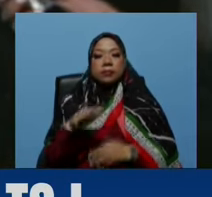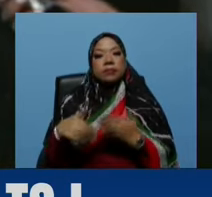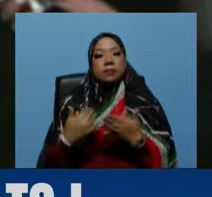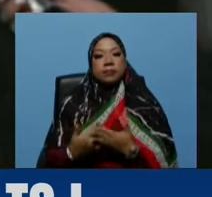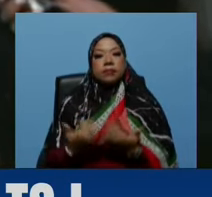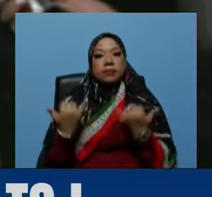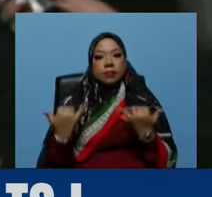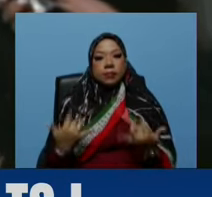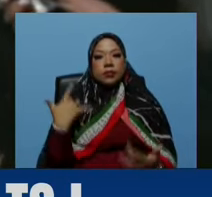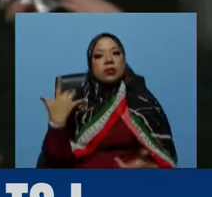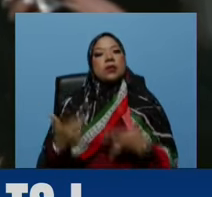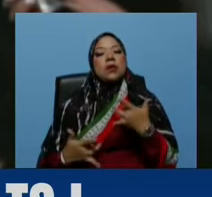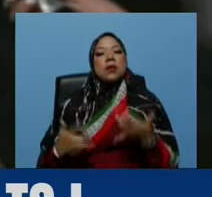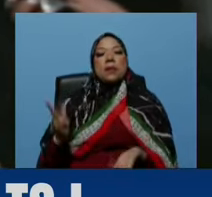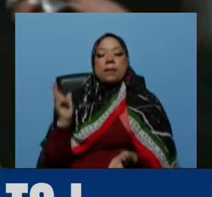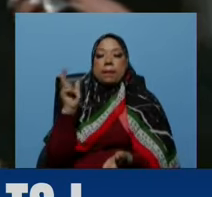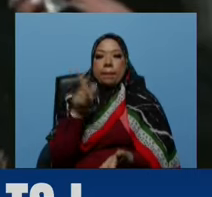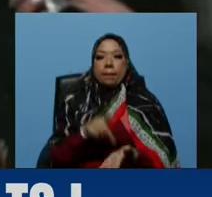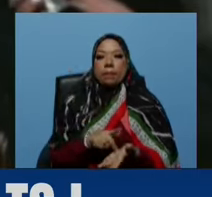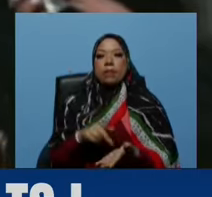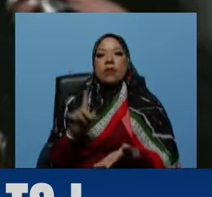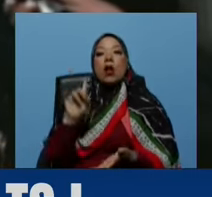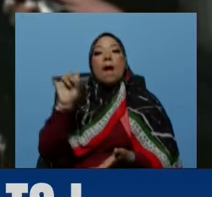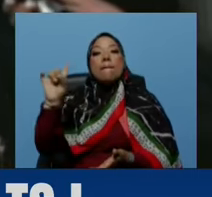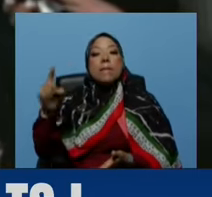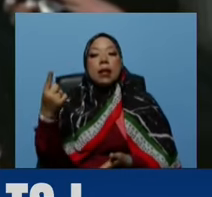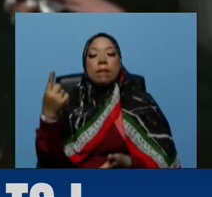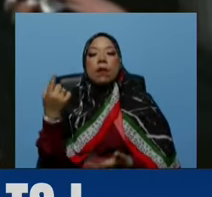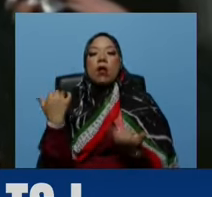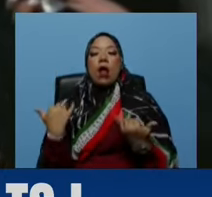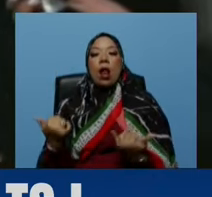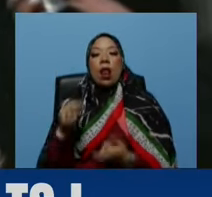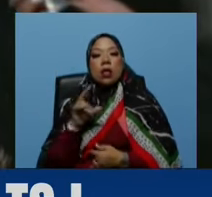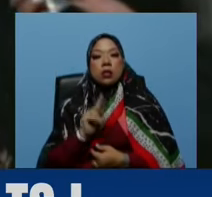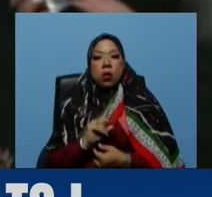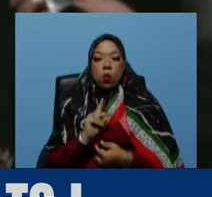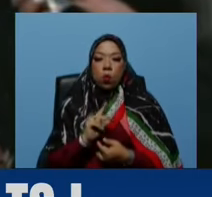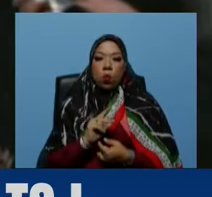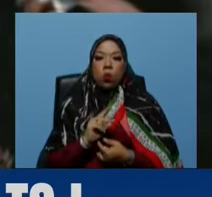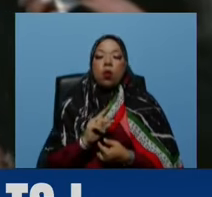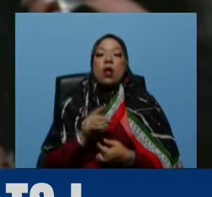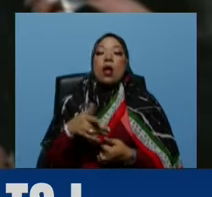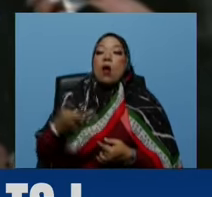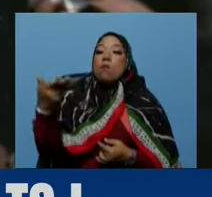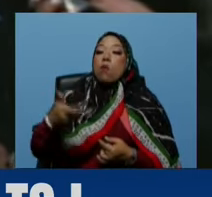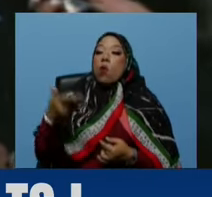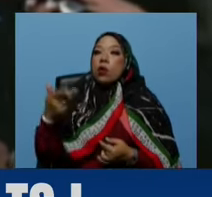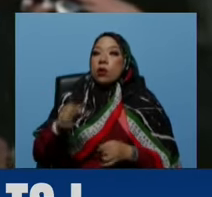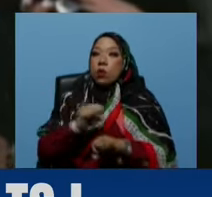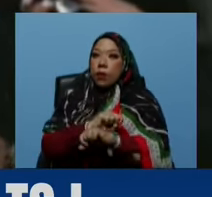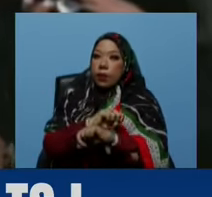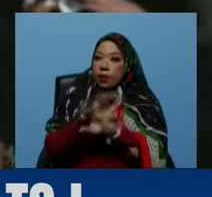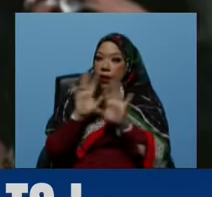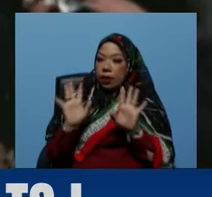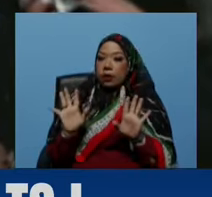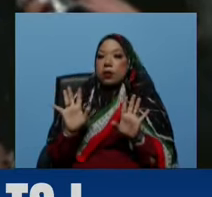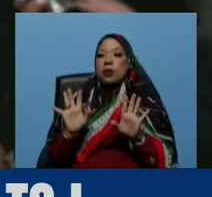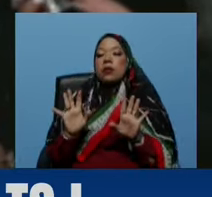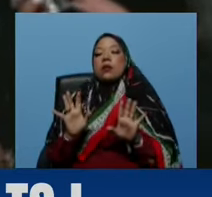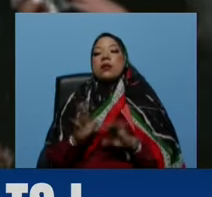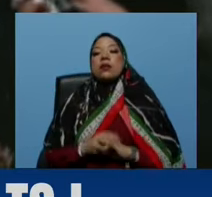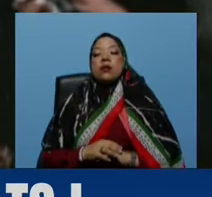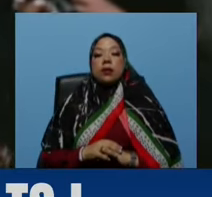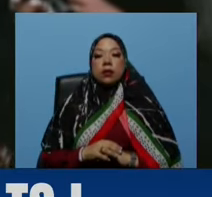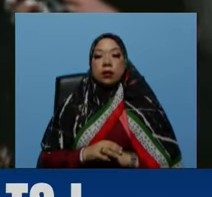no haya hecho acto de presencia en la primera audiencia y en esta audiencia, que fue bien importante y bien esclarecedora. Quiero decir